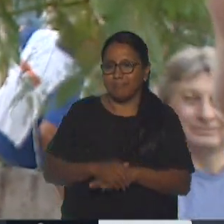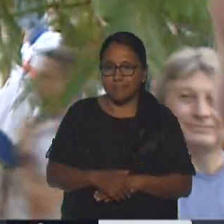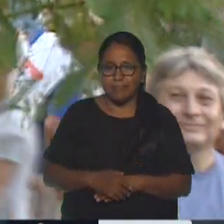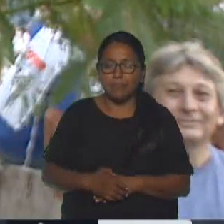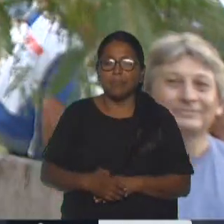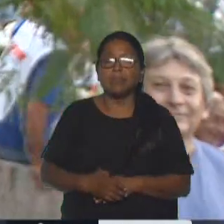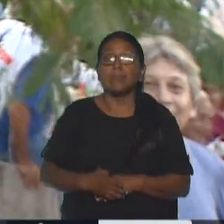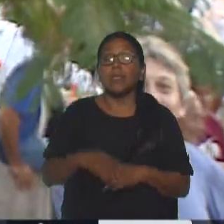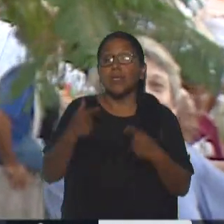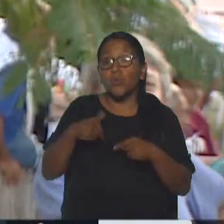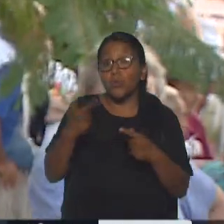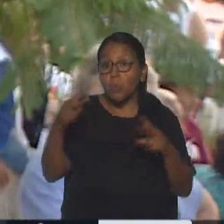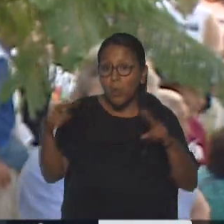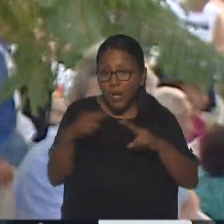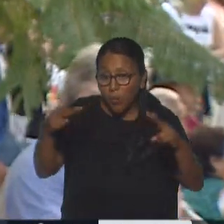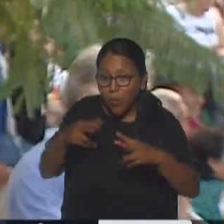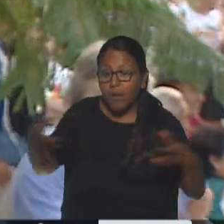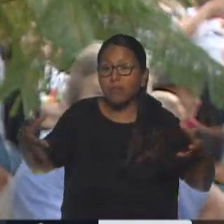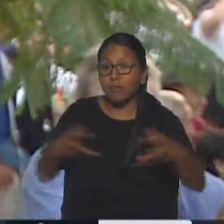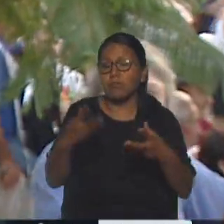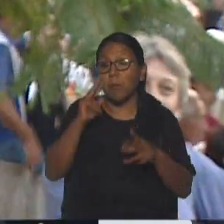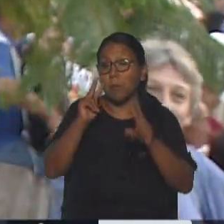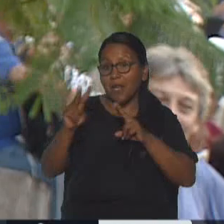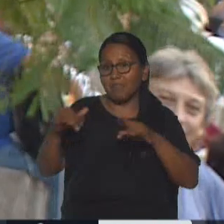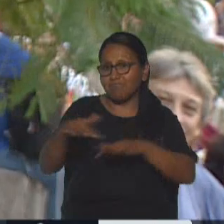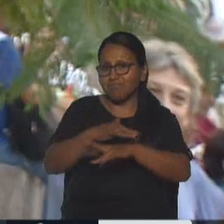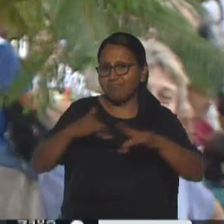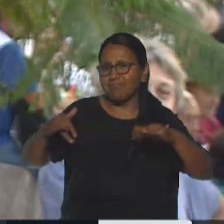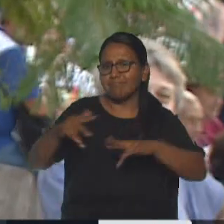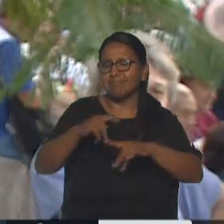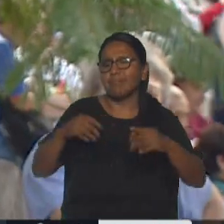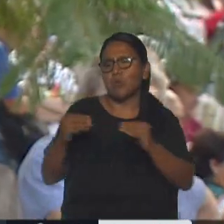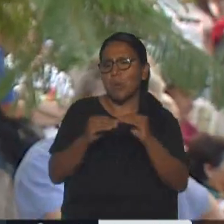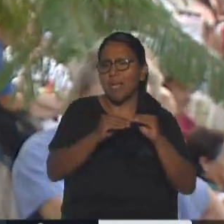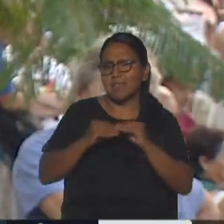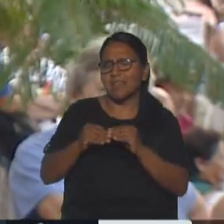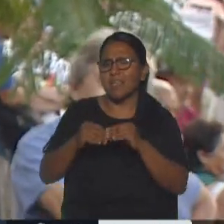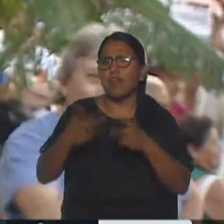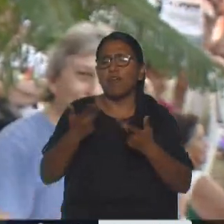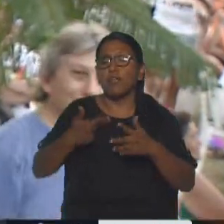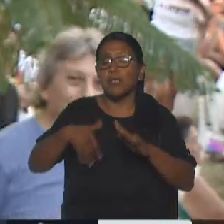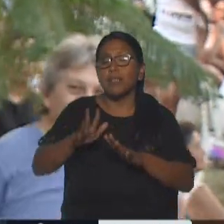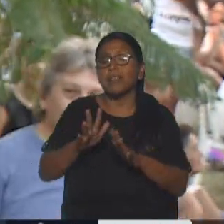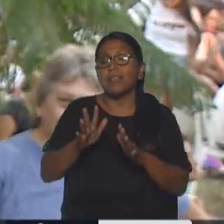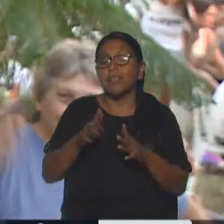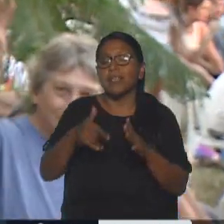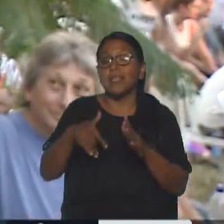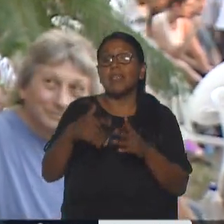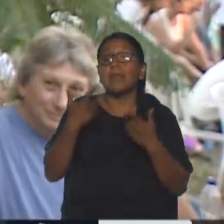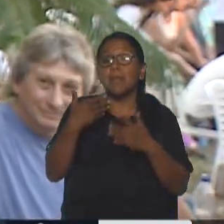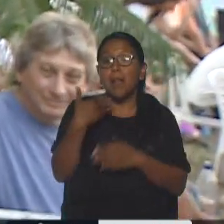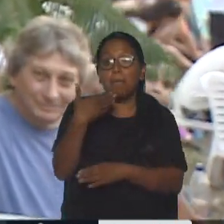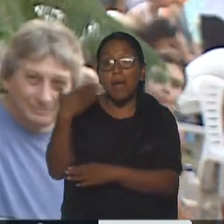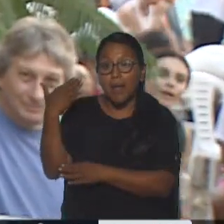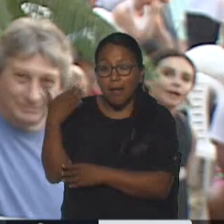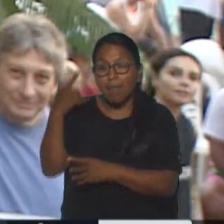Un gran encuentro donde, como se verá, han circulado gran cantidad de compañeras, compañeros, pero sobre todo circuló la palabra,